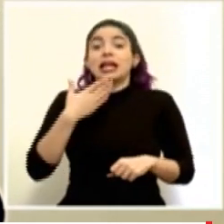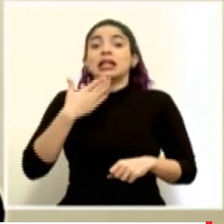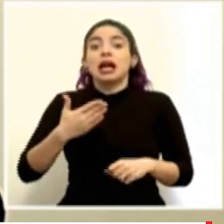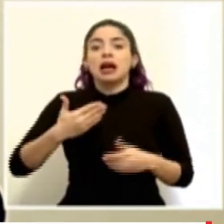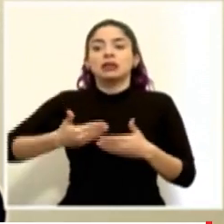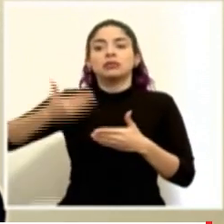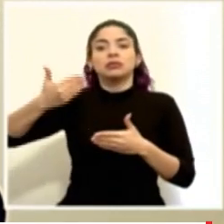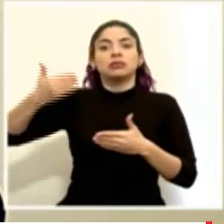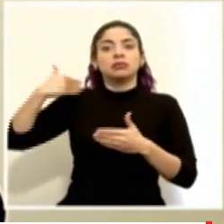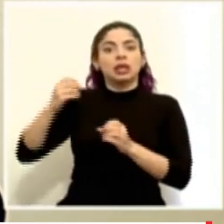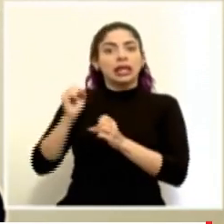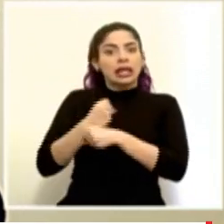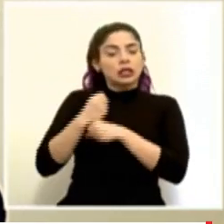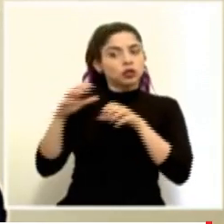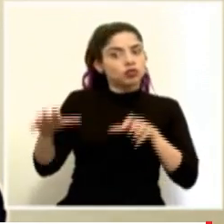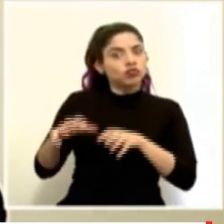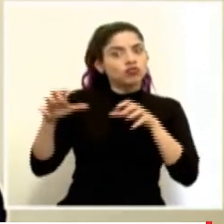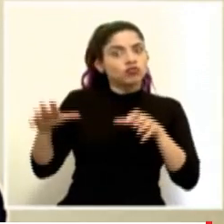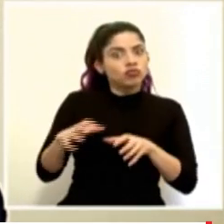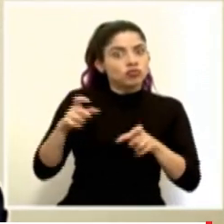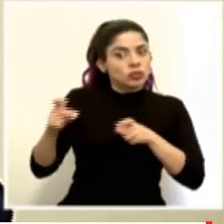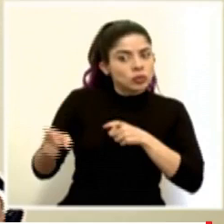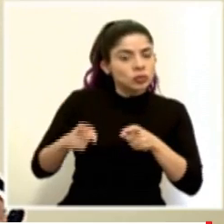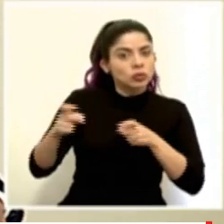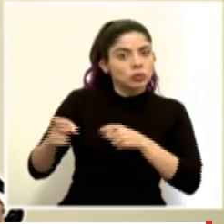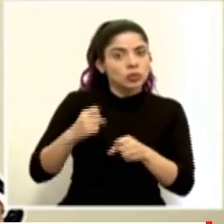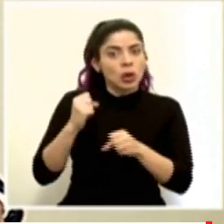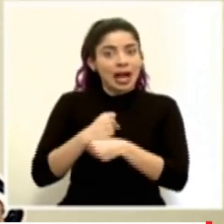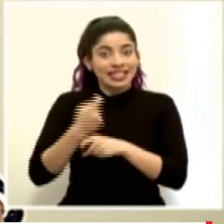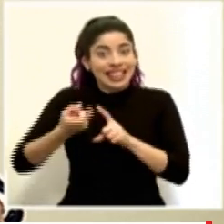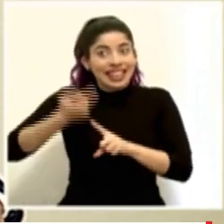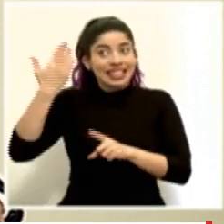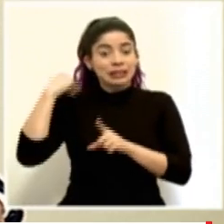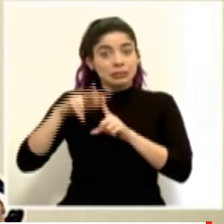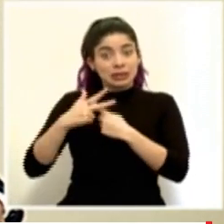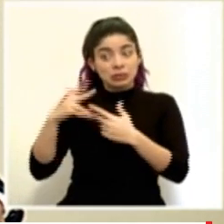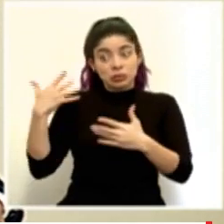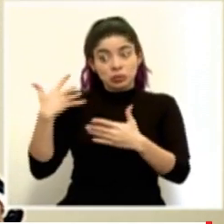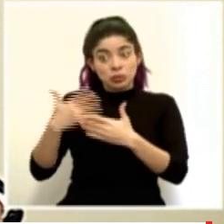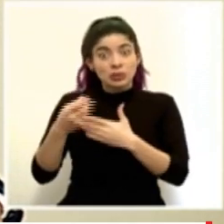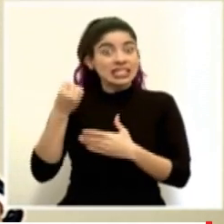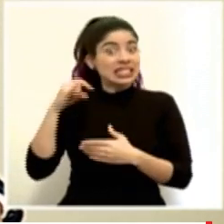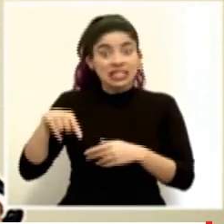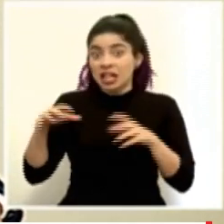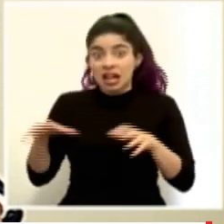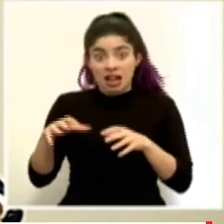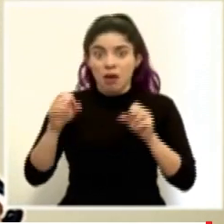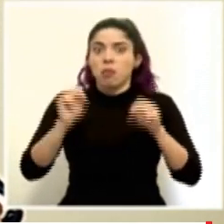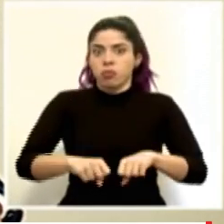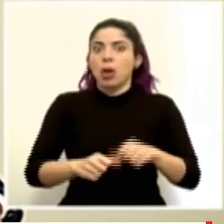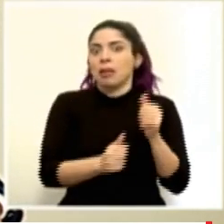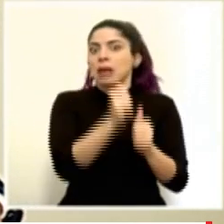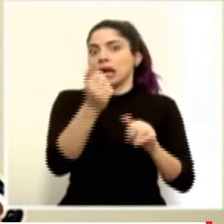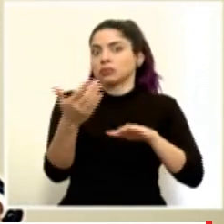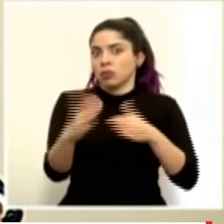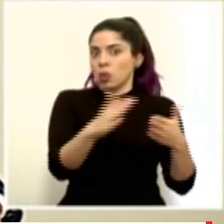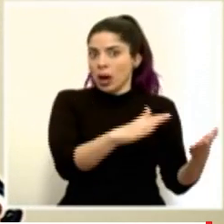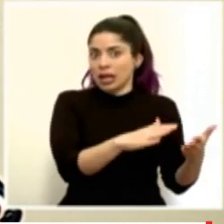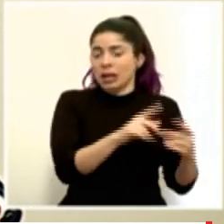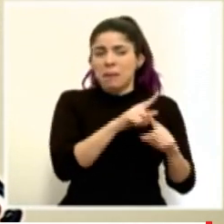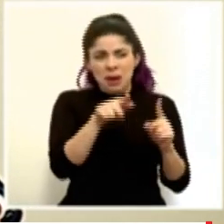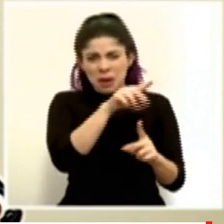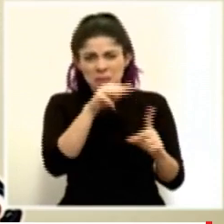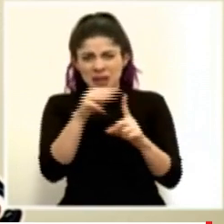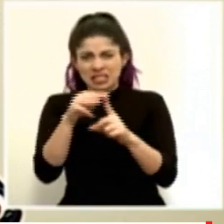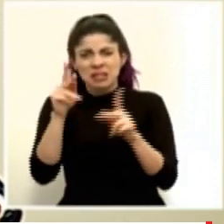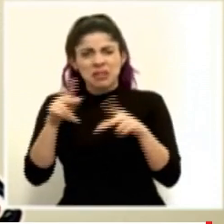las cosas como las hemos venido teniendo o haciendo desde que empezó la pandemia. Y todavía haber mensajes justamente que indican